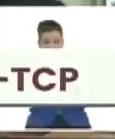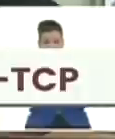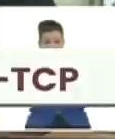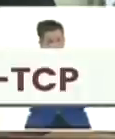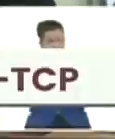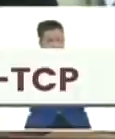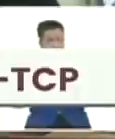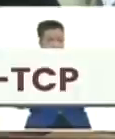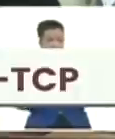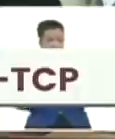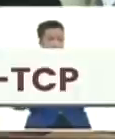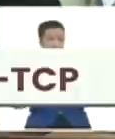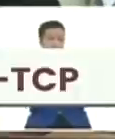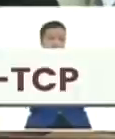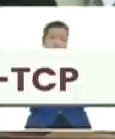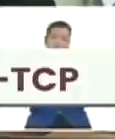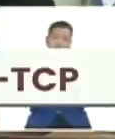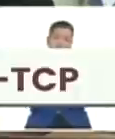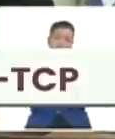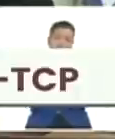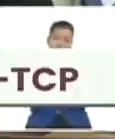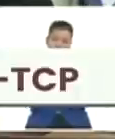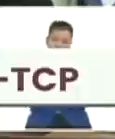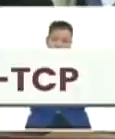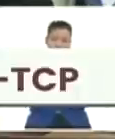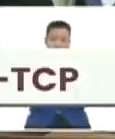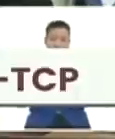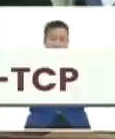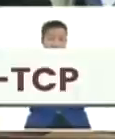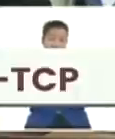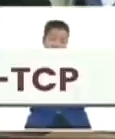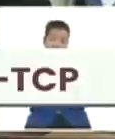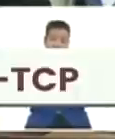Yo me hago esta pregunta. Tengo que aceptar,